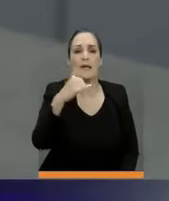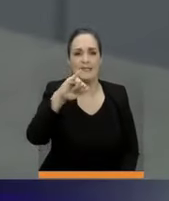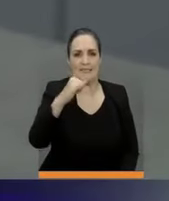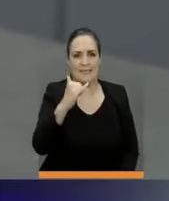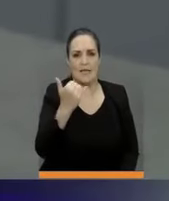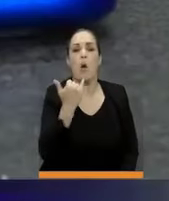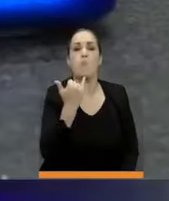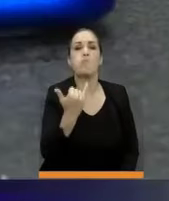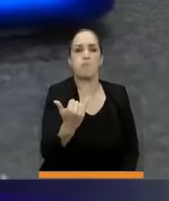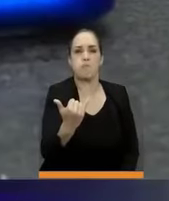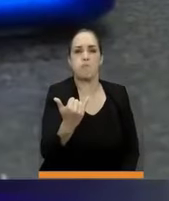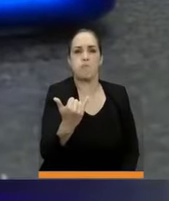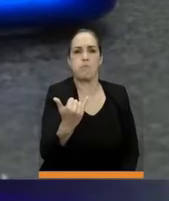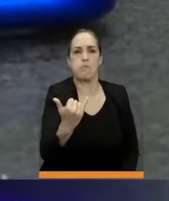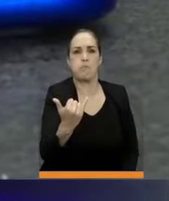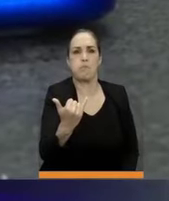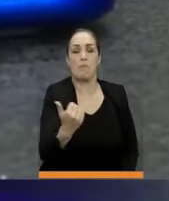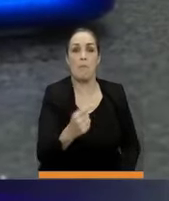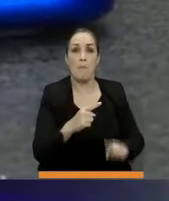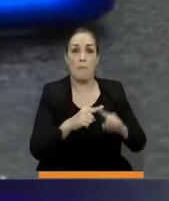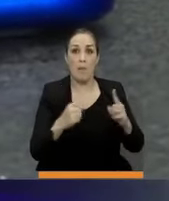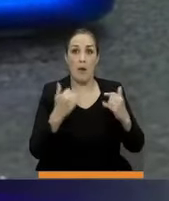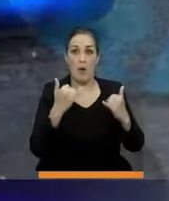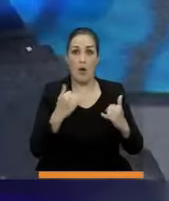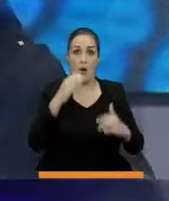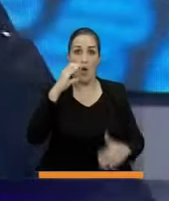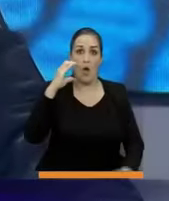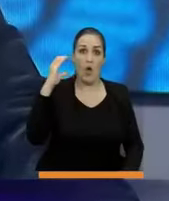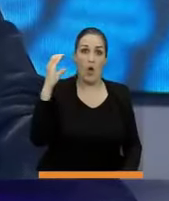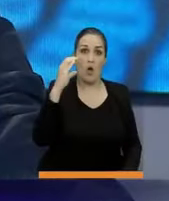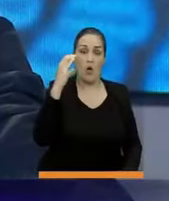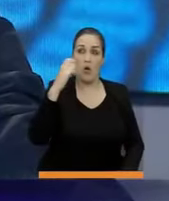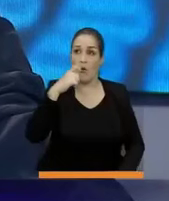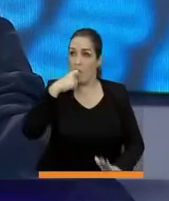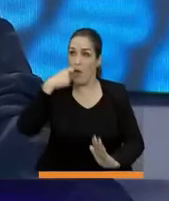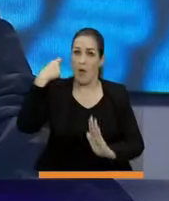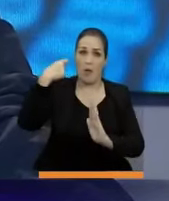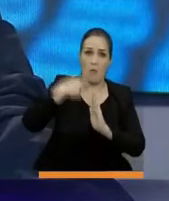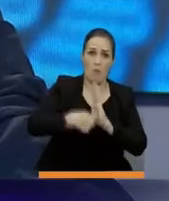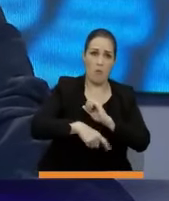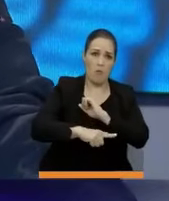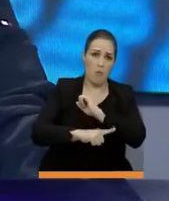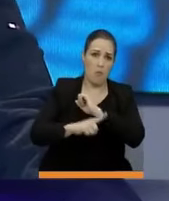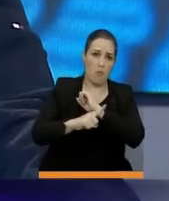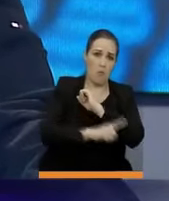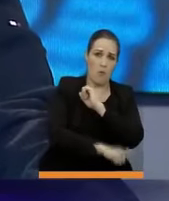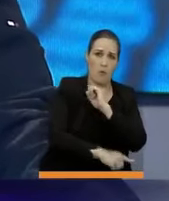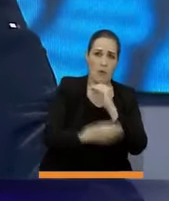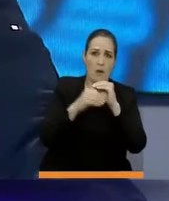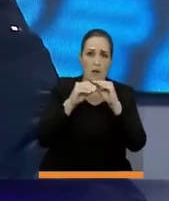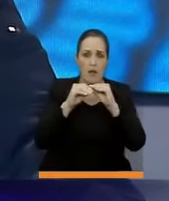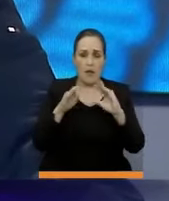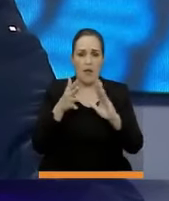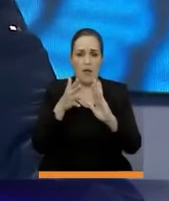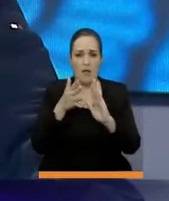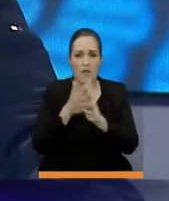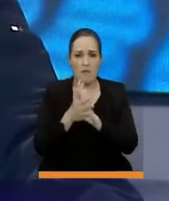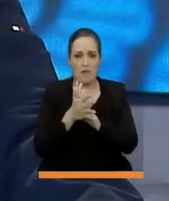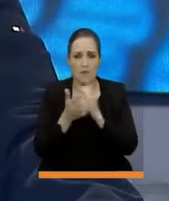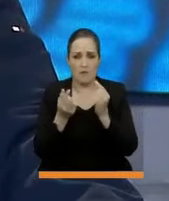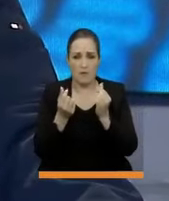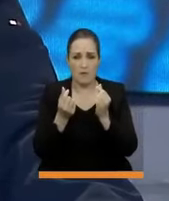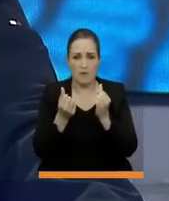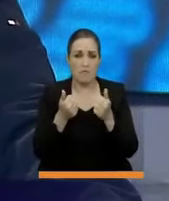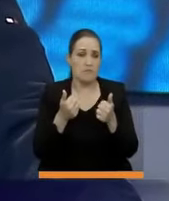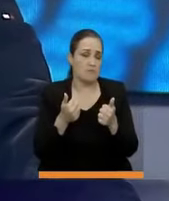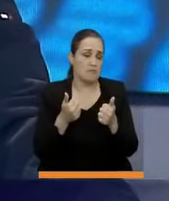ahora es que sancionaron a Colombia de este sistema, de esta alianza internacional que permitía acceder a información de inteligencia financiera.